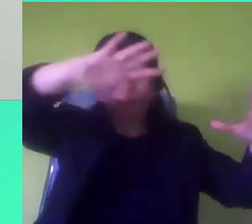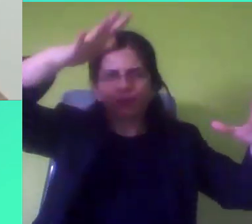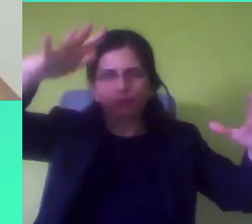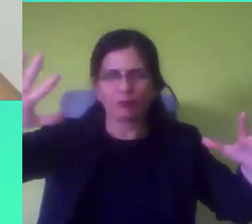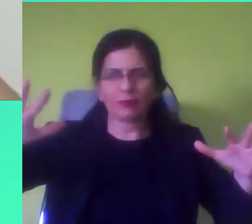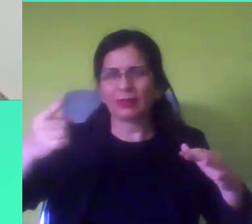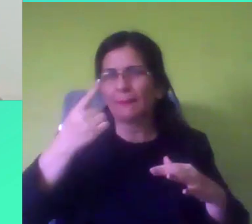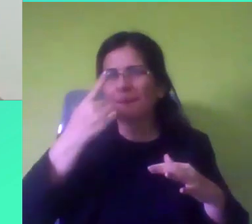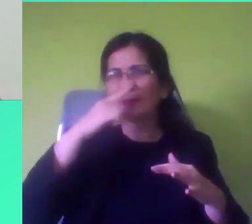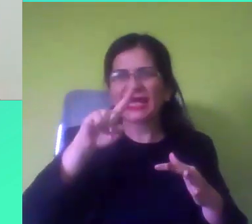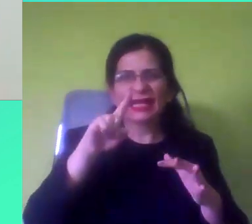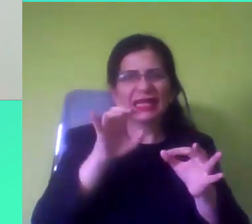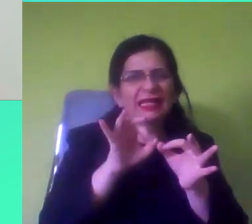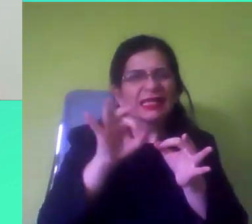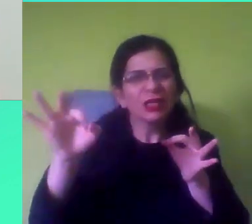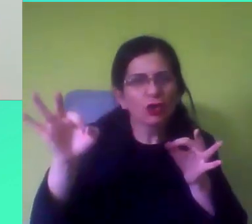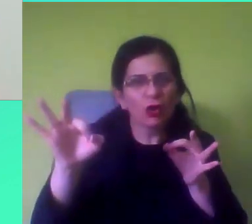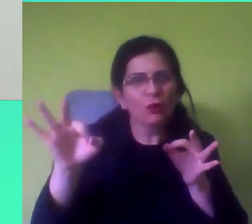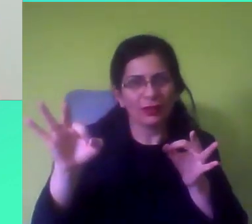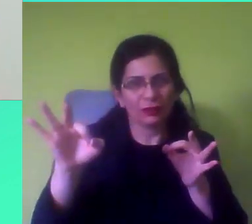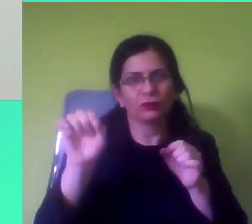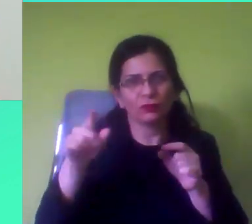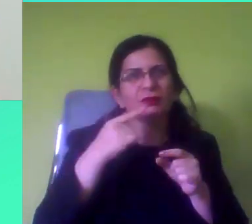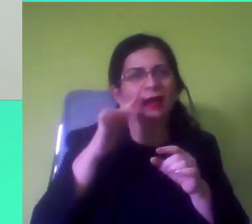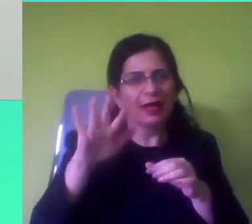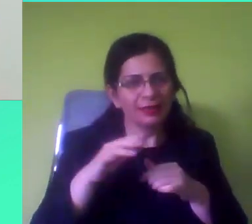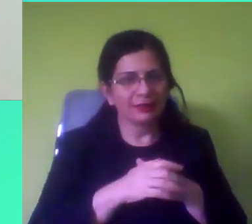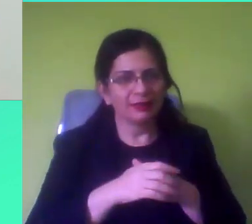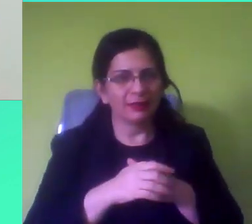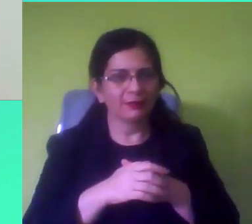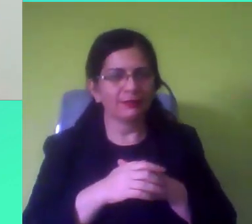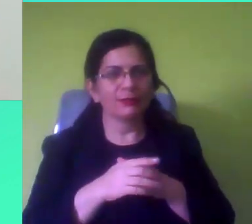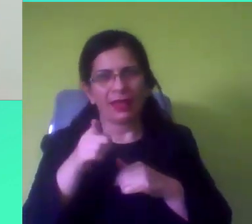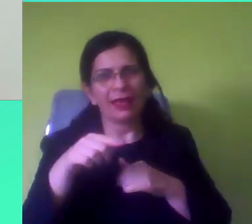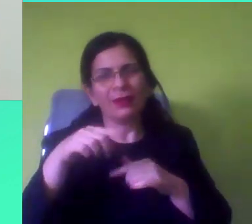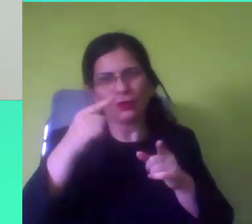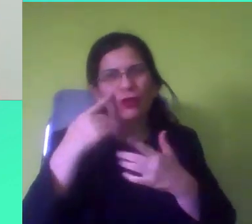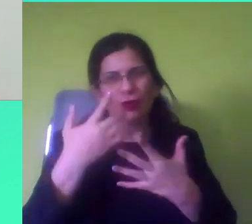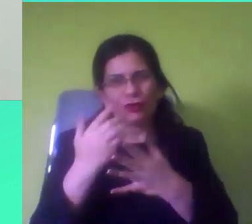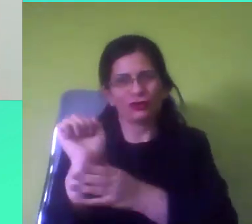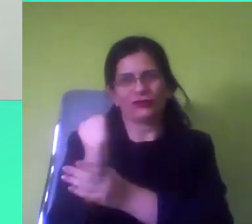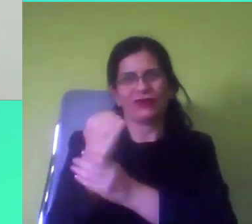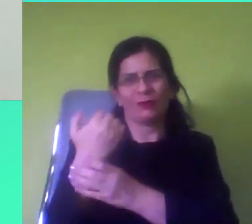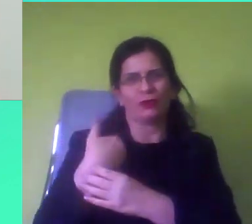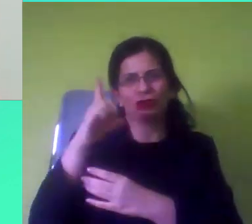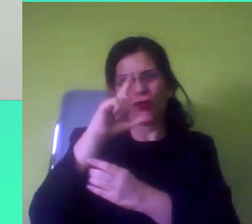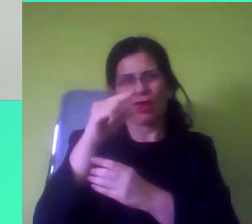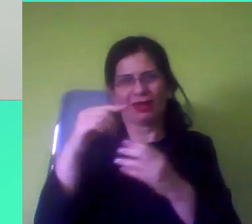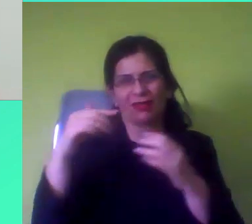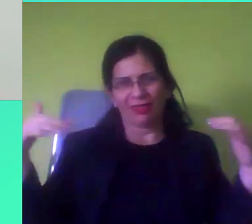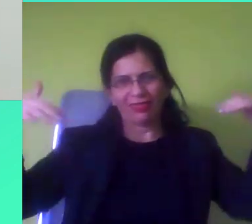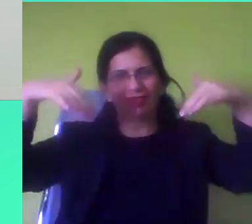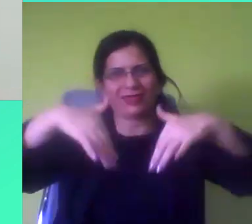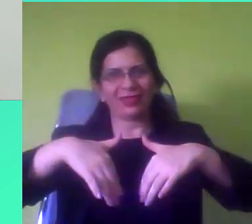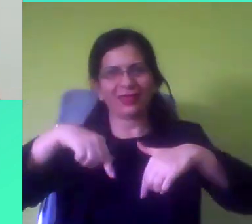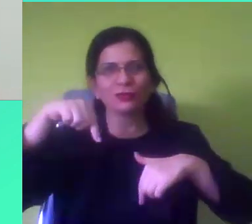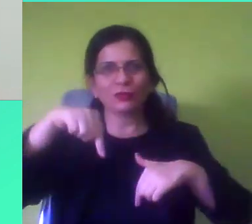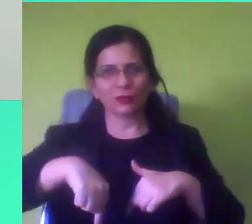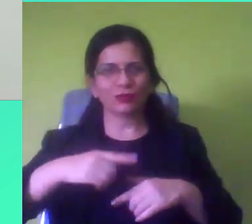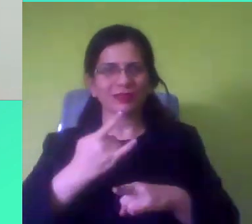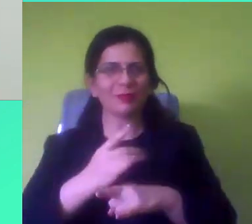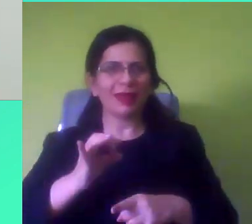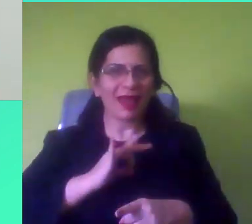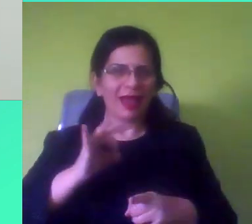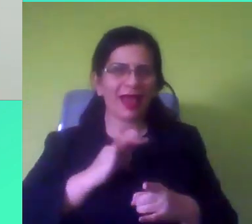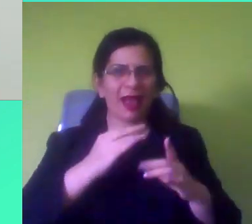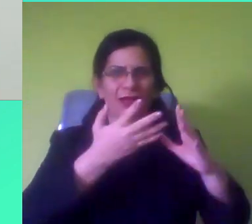casi 1.000 kilómetros cuadrados de superficie, como el Uxala, el Viedma, el Perito Moreno, donde bueno, son los protagonistas con respecto al